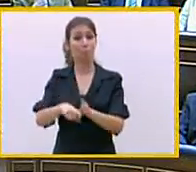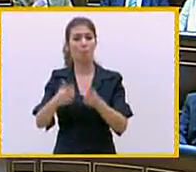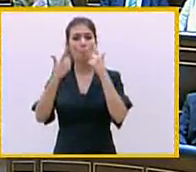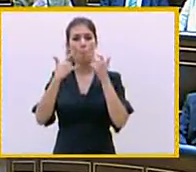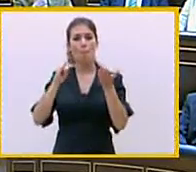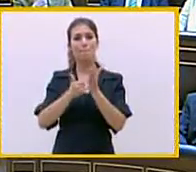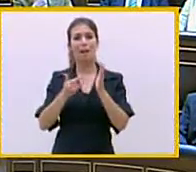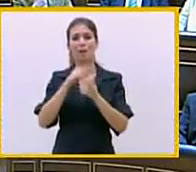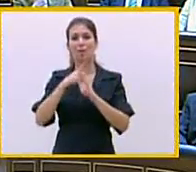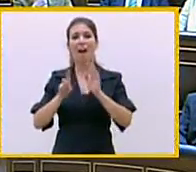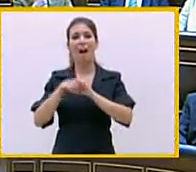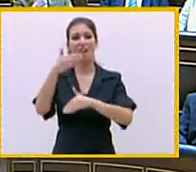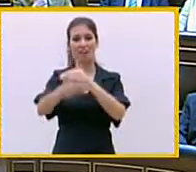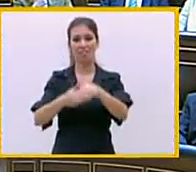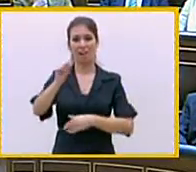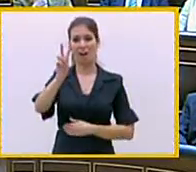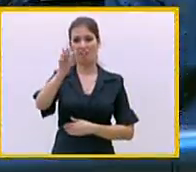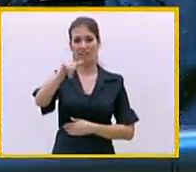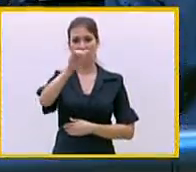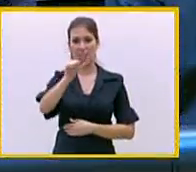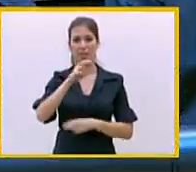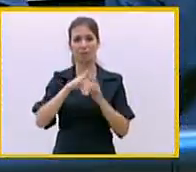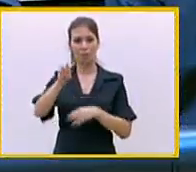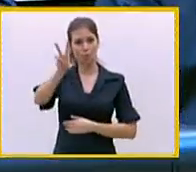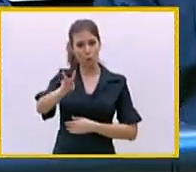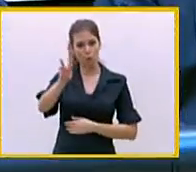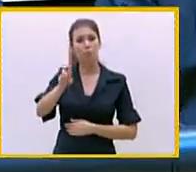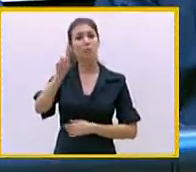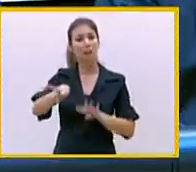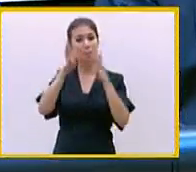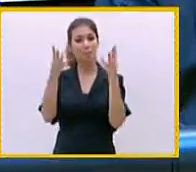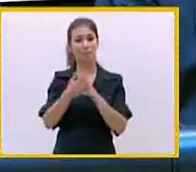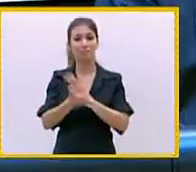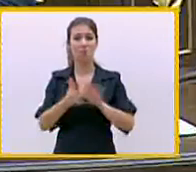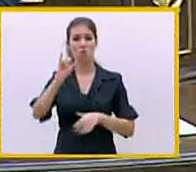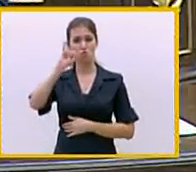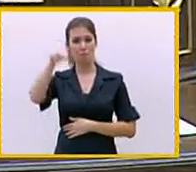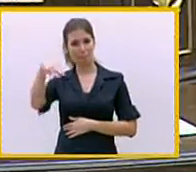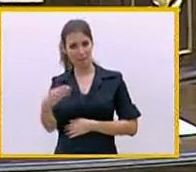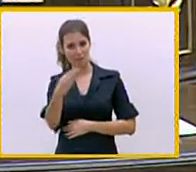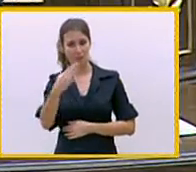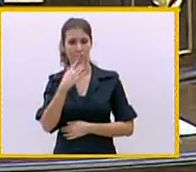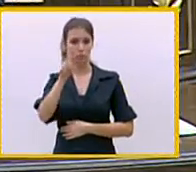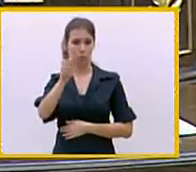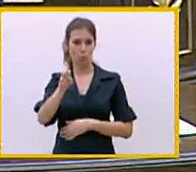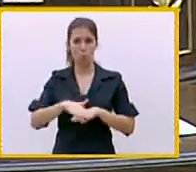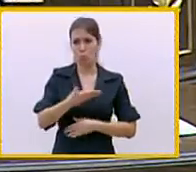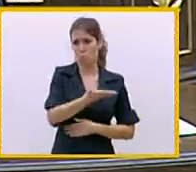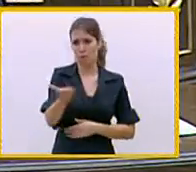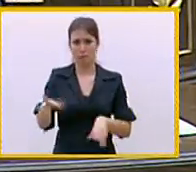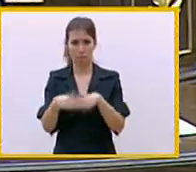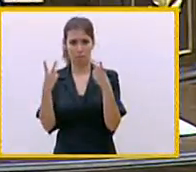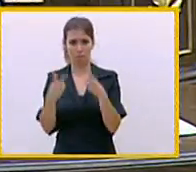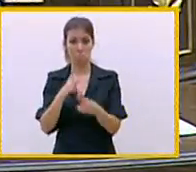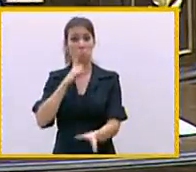2, la garantía de acceso a Internet a la velocidad de 1 megabit por segundo para todos los ciudadanos, lo que beneficiará